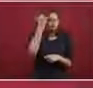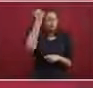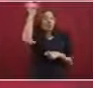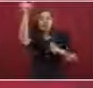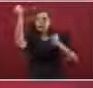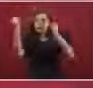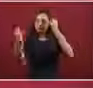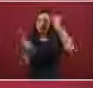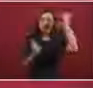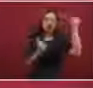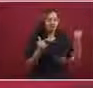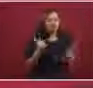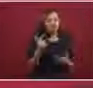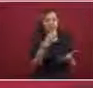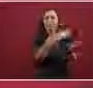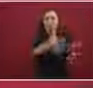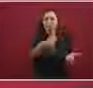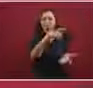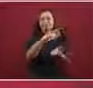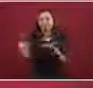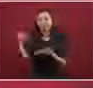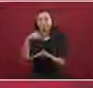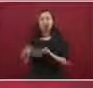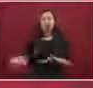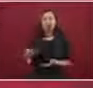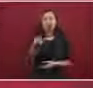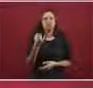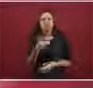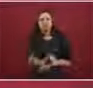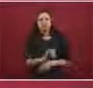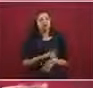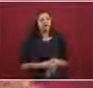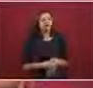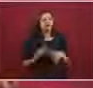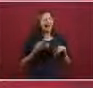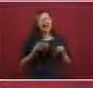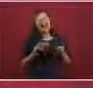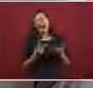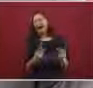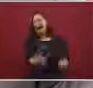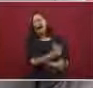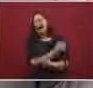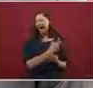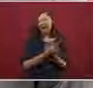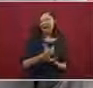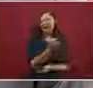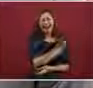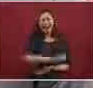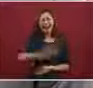de pánico, irracionales y costosísimas,